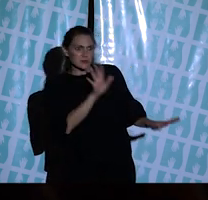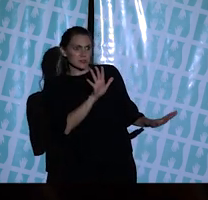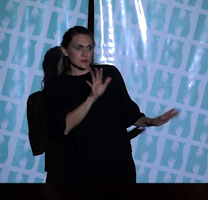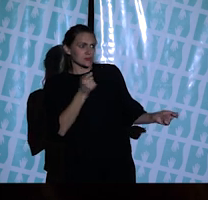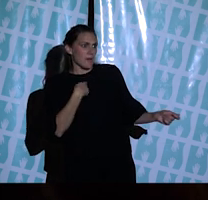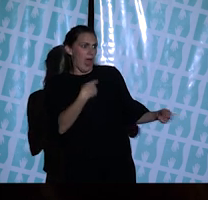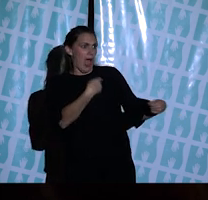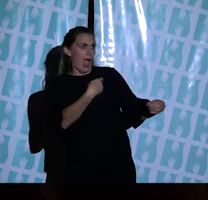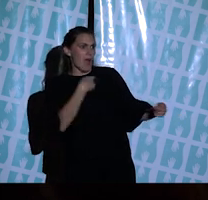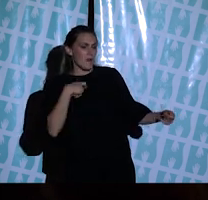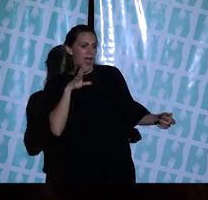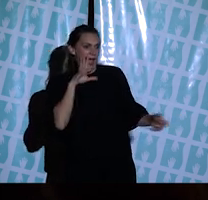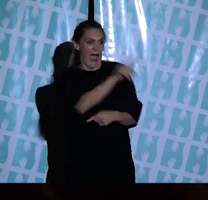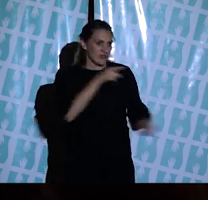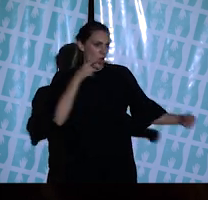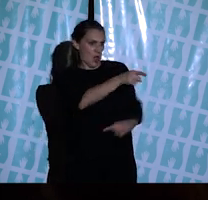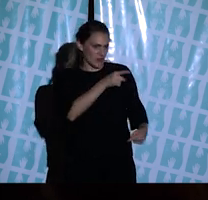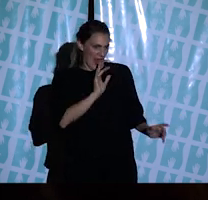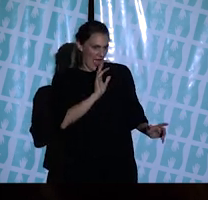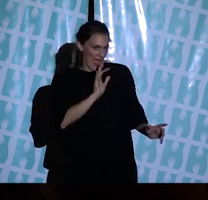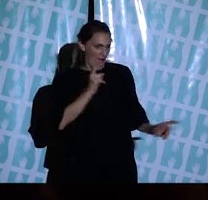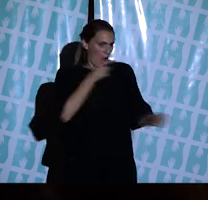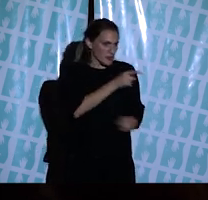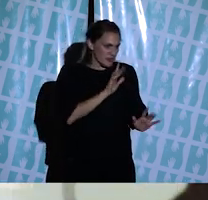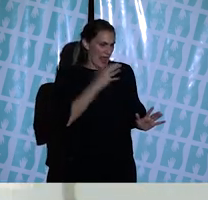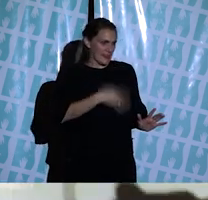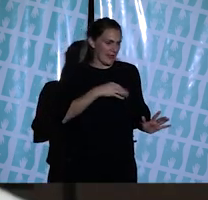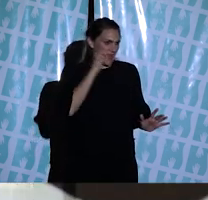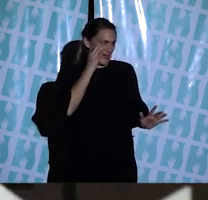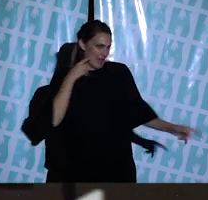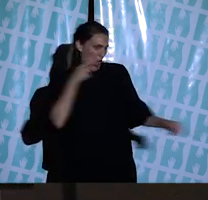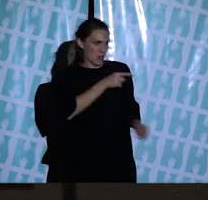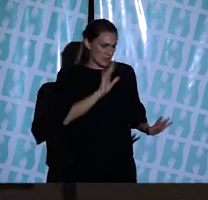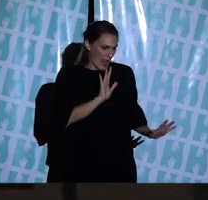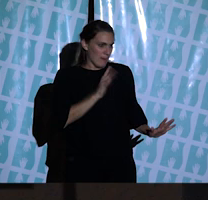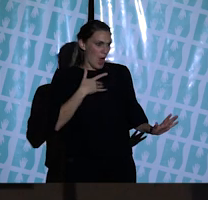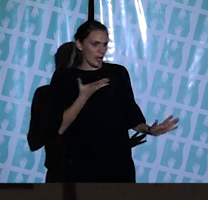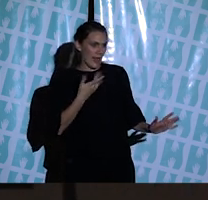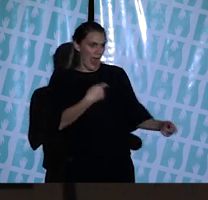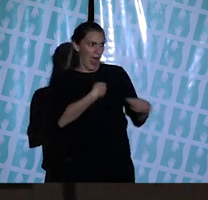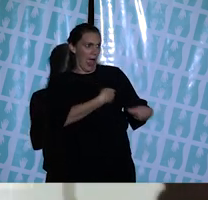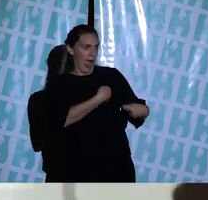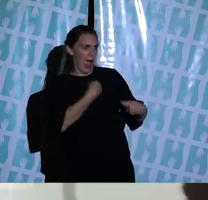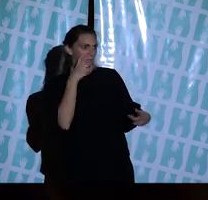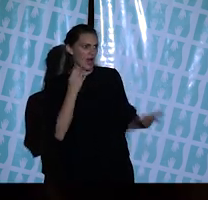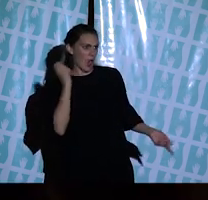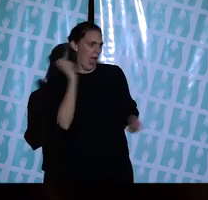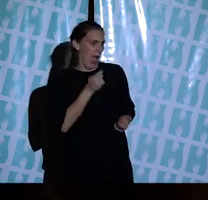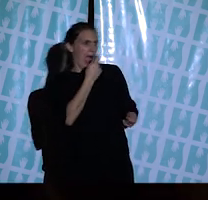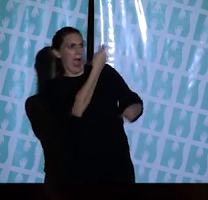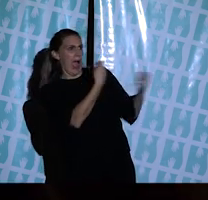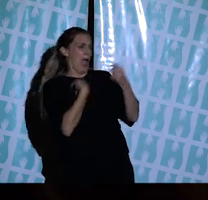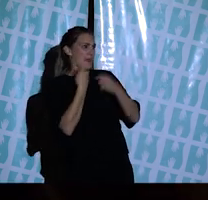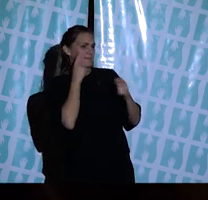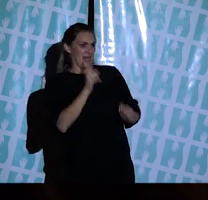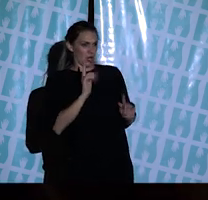atacar, como hace esta rata, porque está acorralada, no le queda otra que atacar. ¿No ven? La está atacando a la.